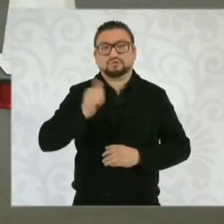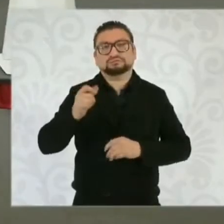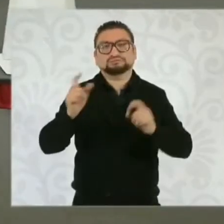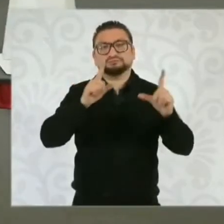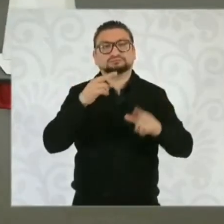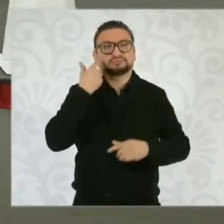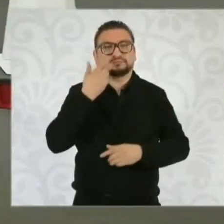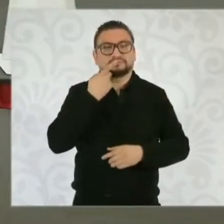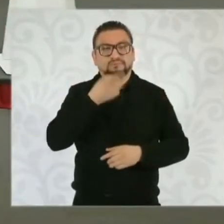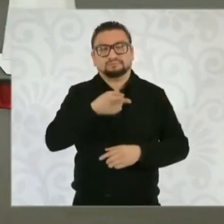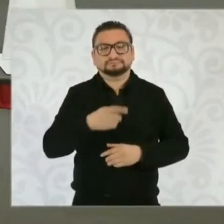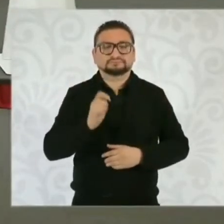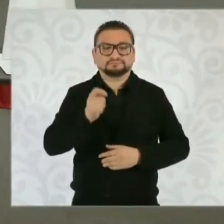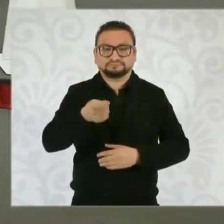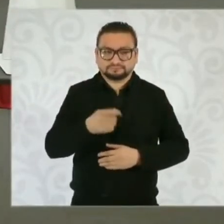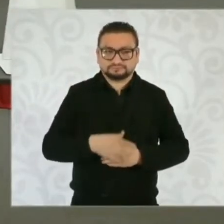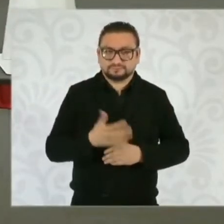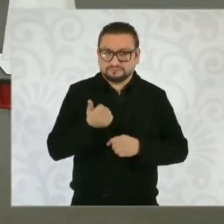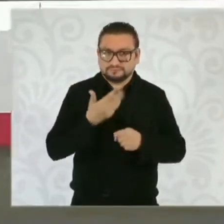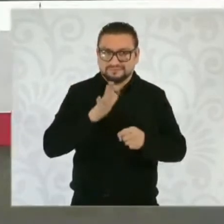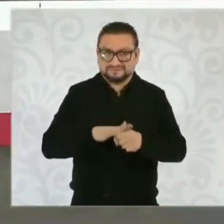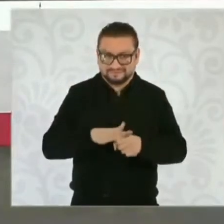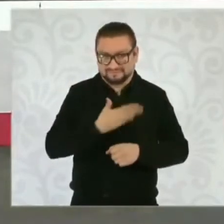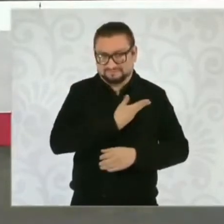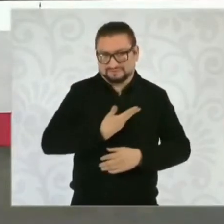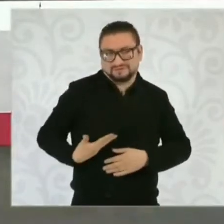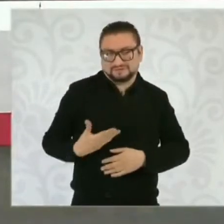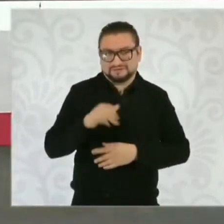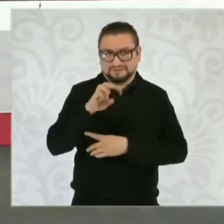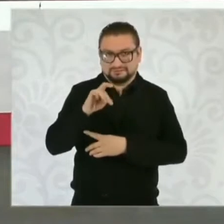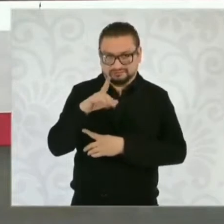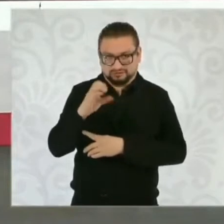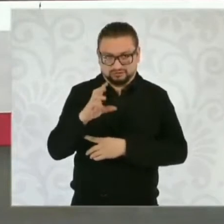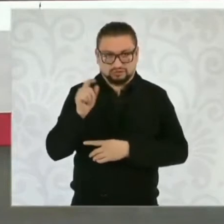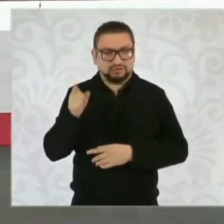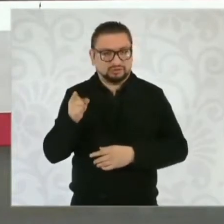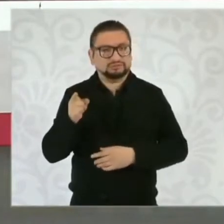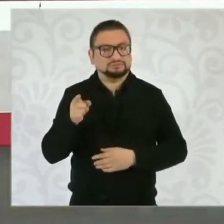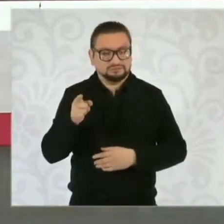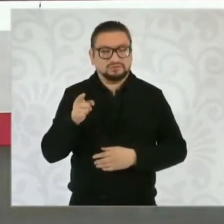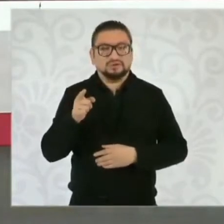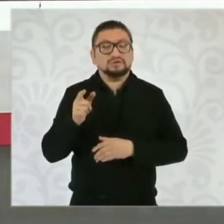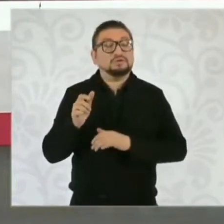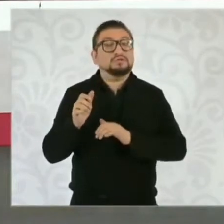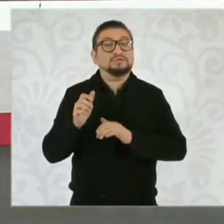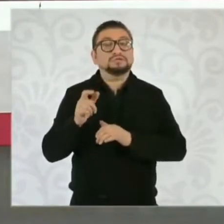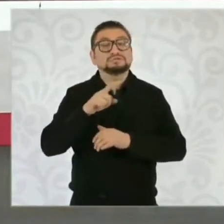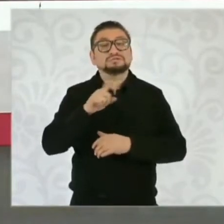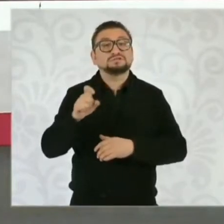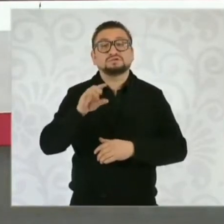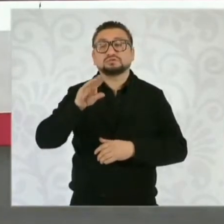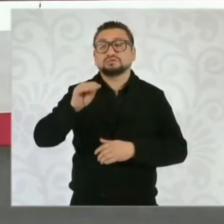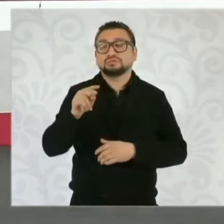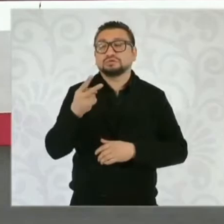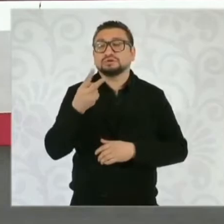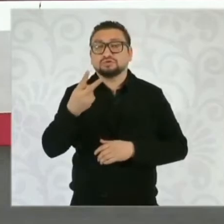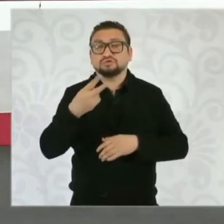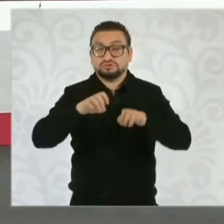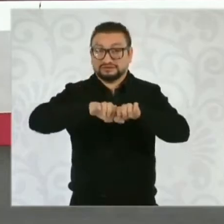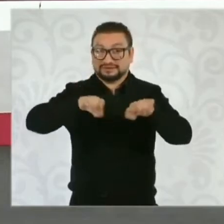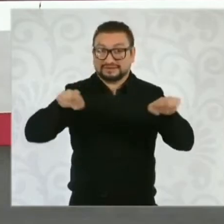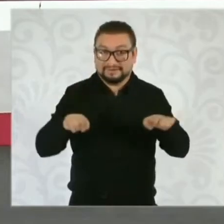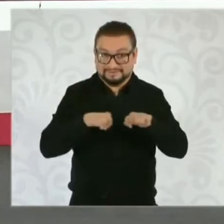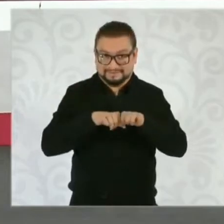quiero señalar que en la administración del presidente Andrés Manuel López Obrador se incorporaron 192